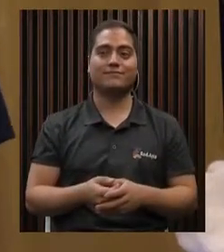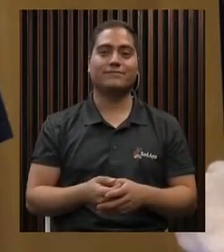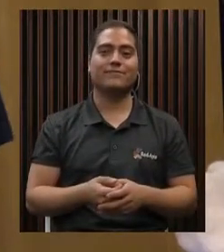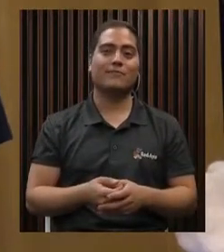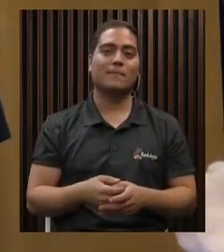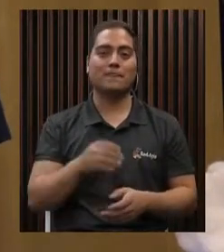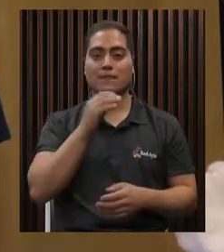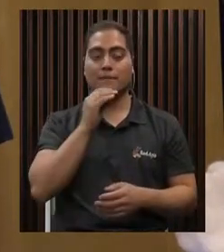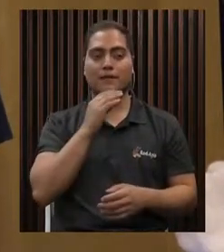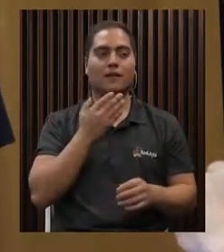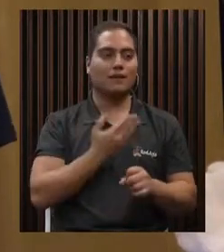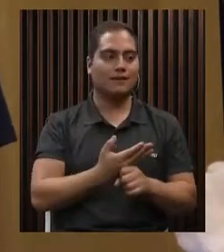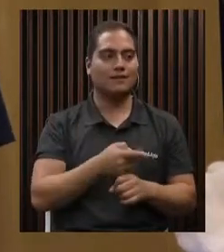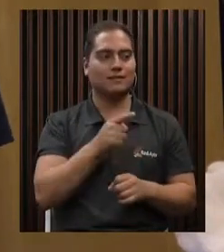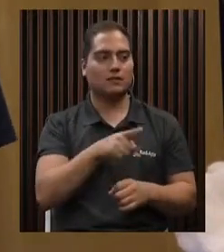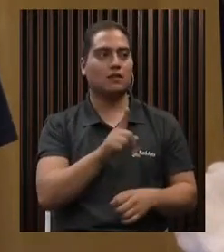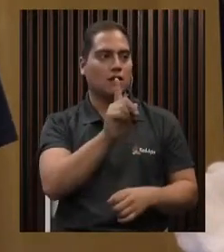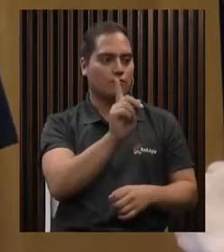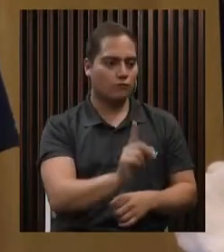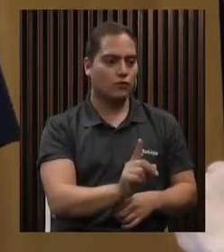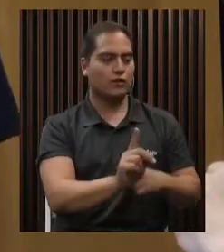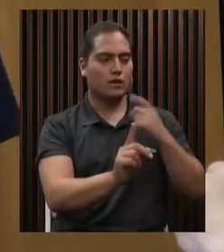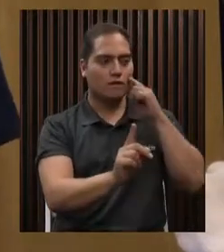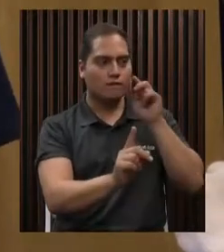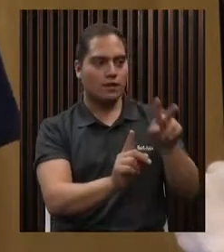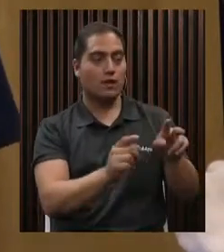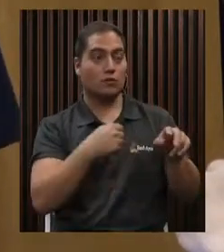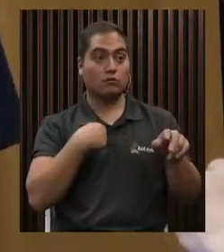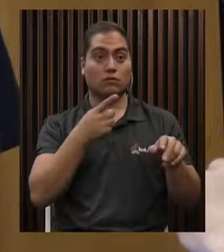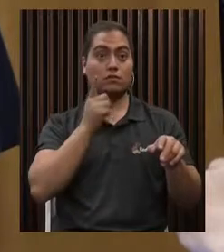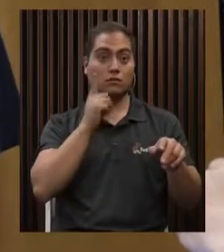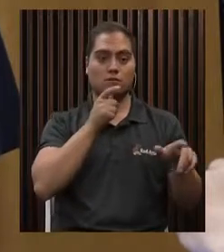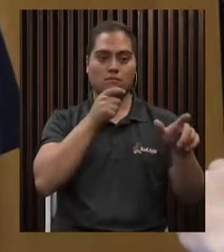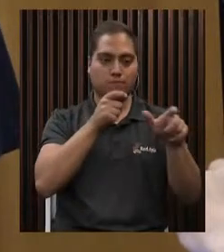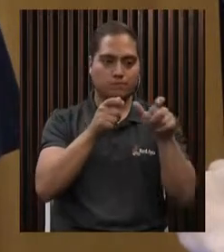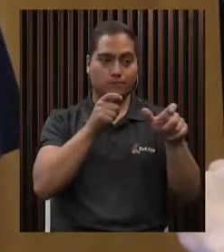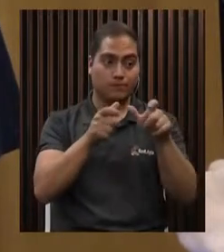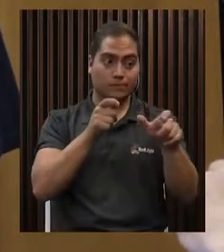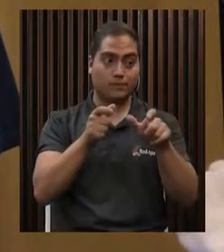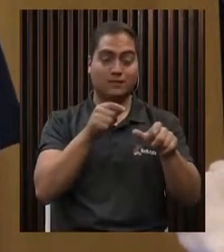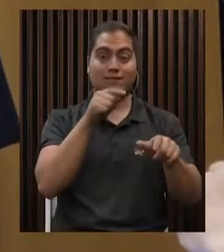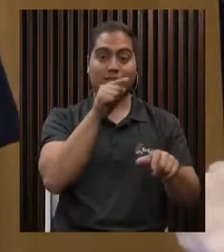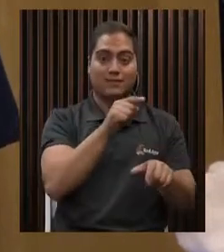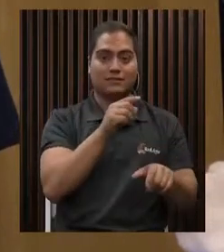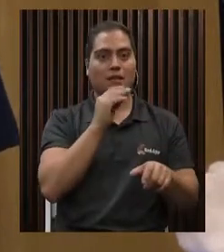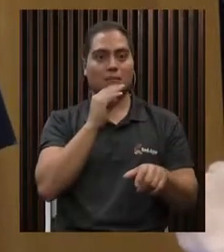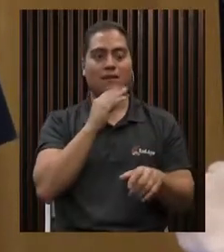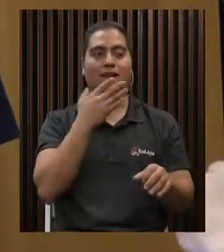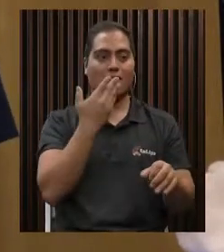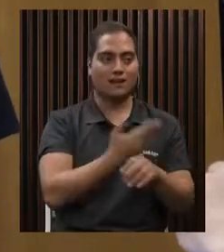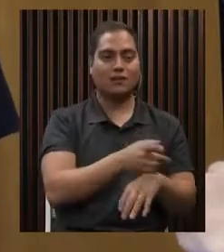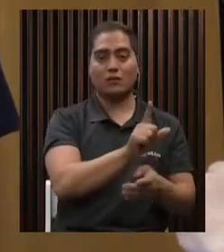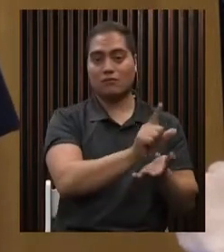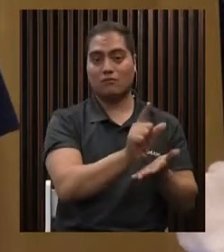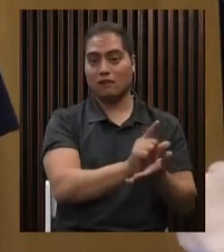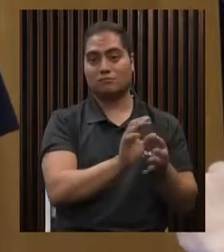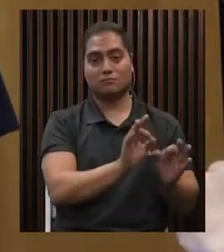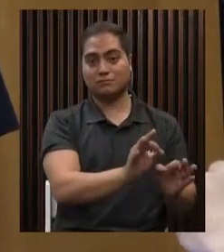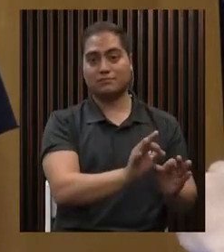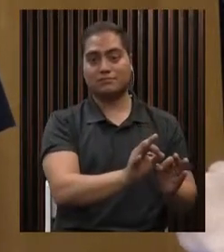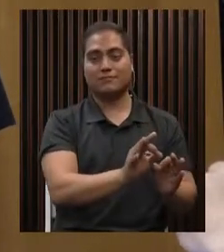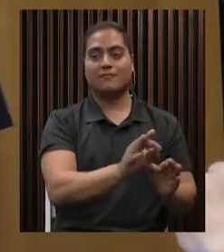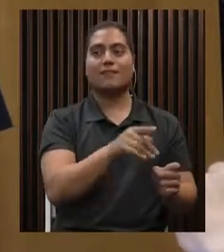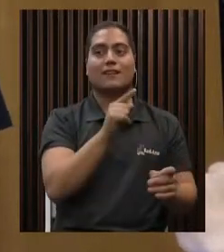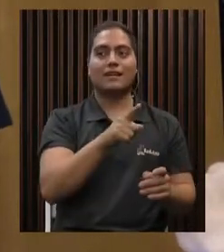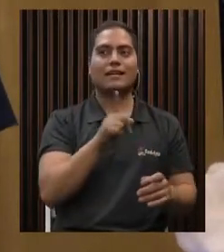que estar ahí, ¿cierto?, y yo, ¿cierto?, teniendo Tourette, y estar ahí también a la vez en un lugar inclusivo, tiene una